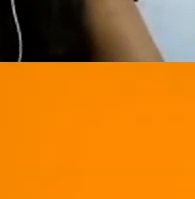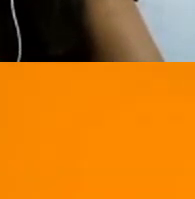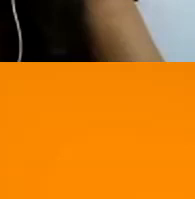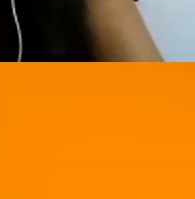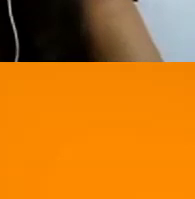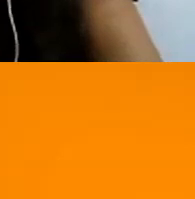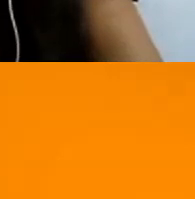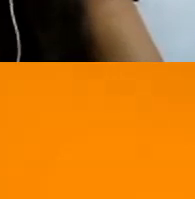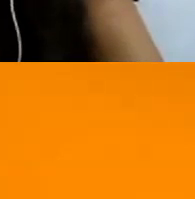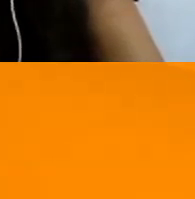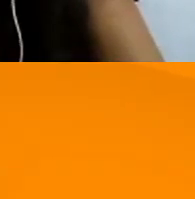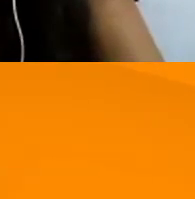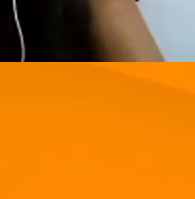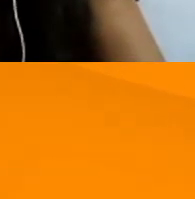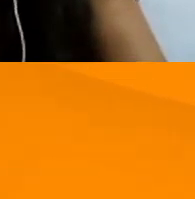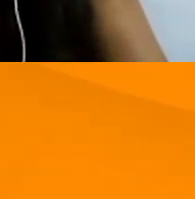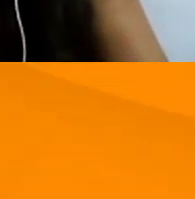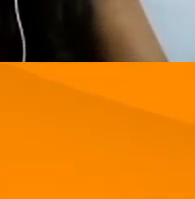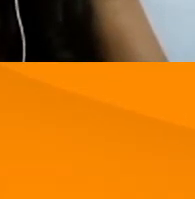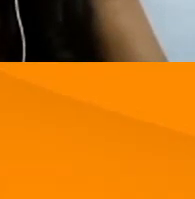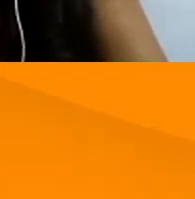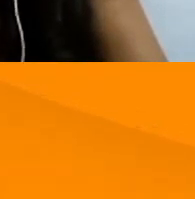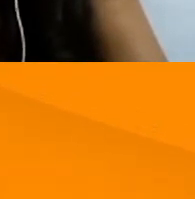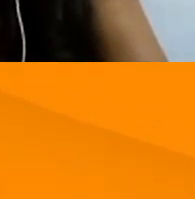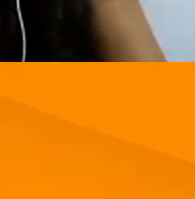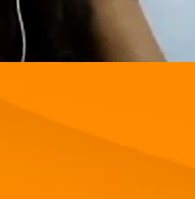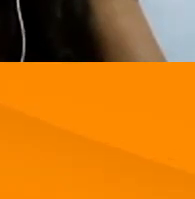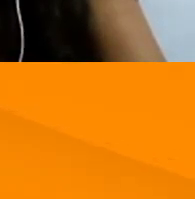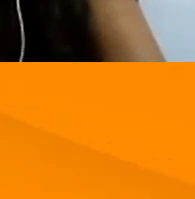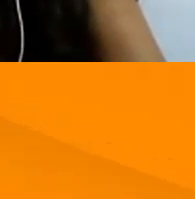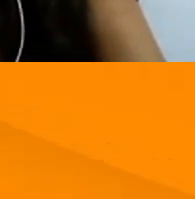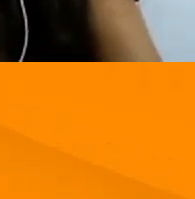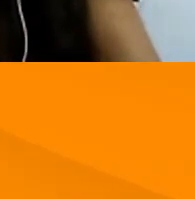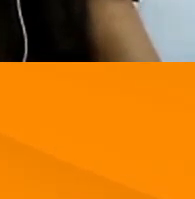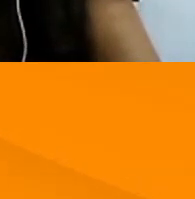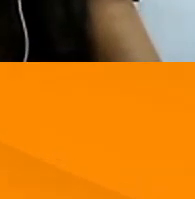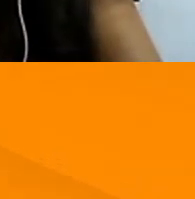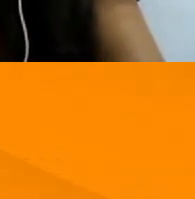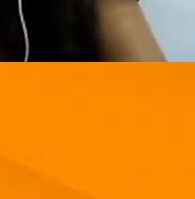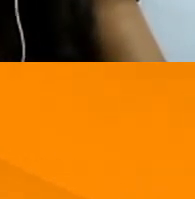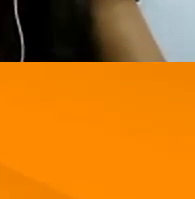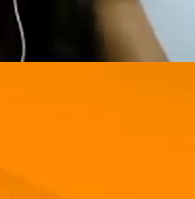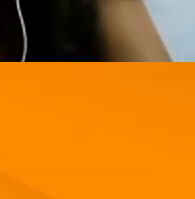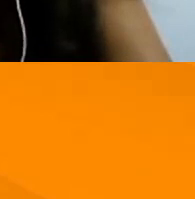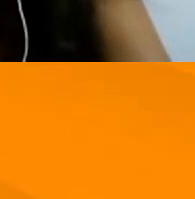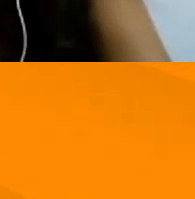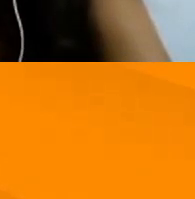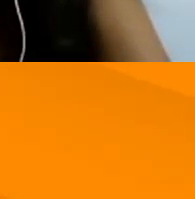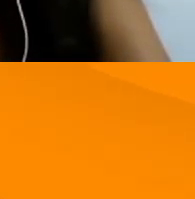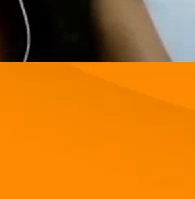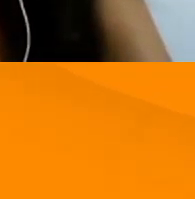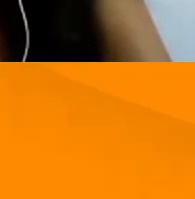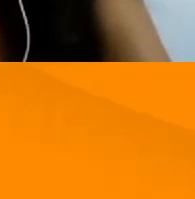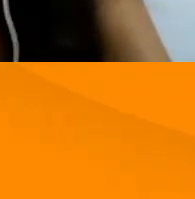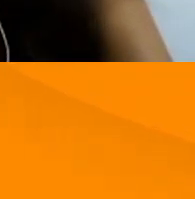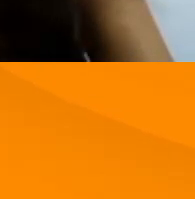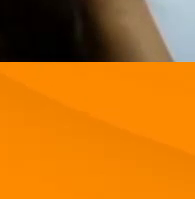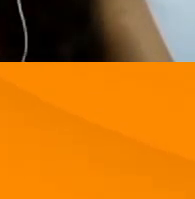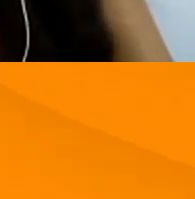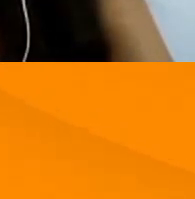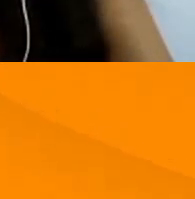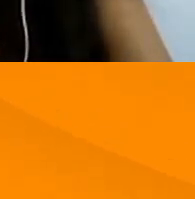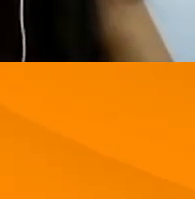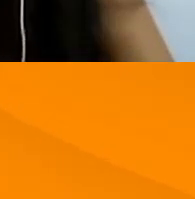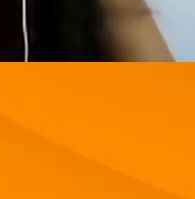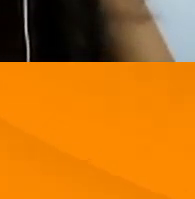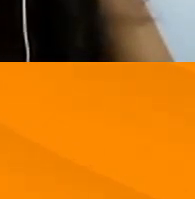dicen. Ah, muy bien. ¿Qué otra cosita? Leer buenas noticias. No todas